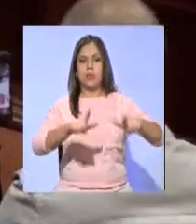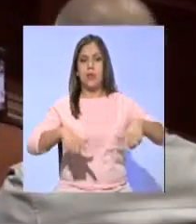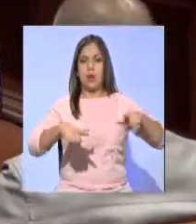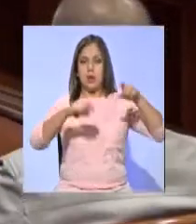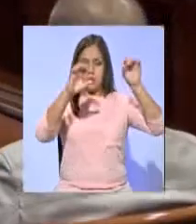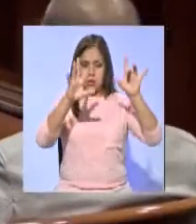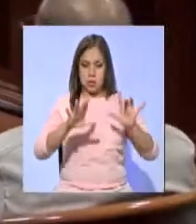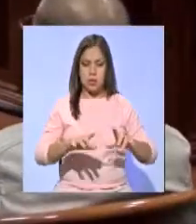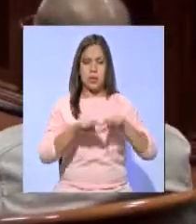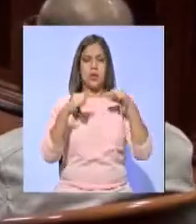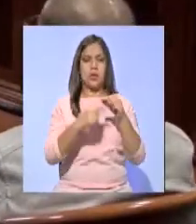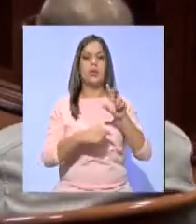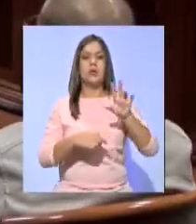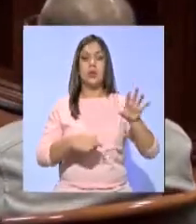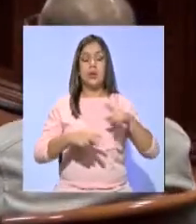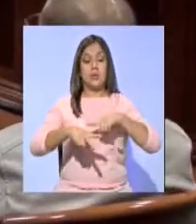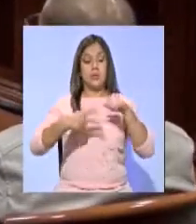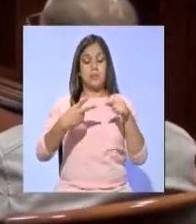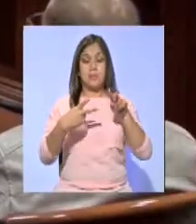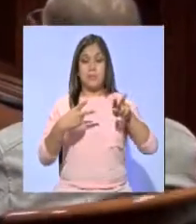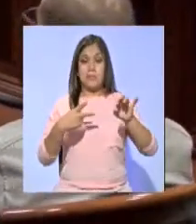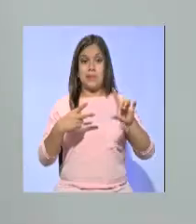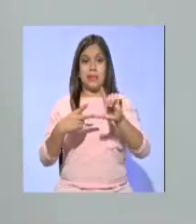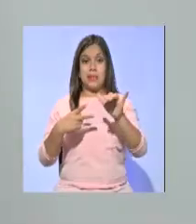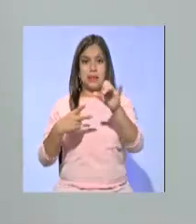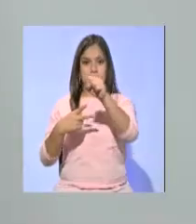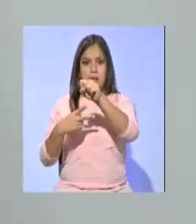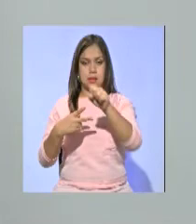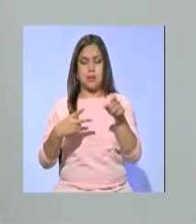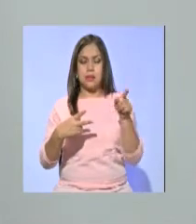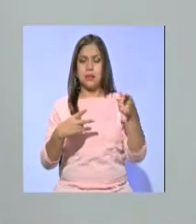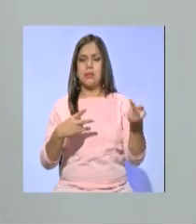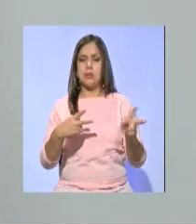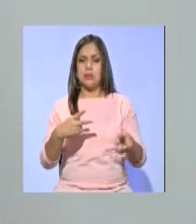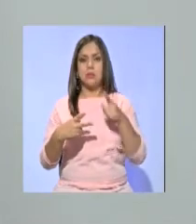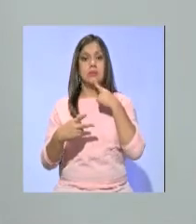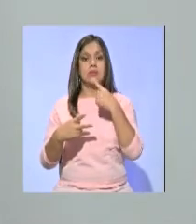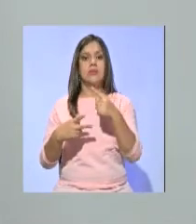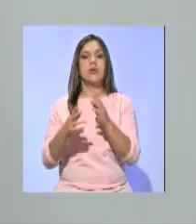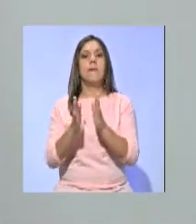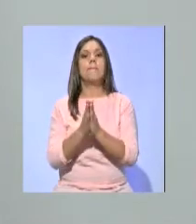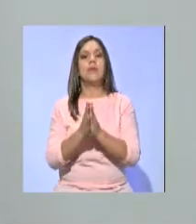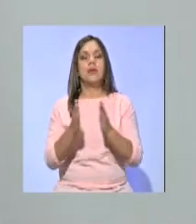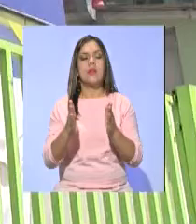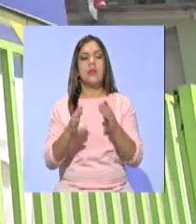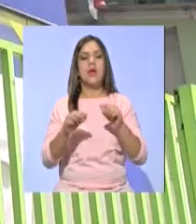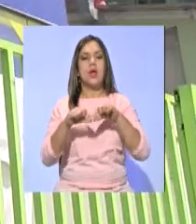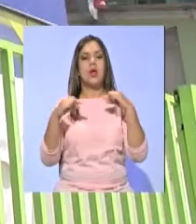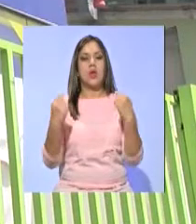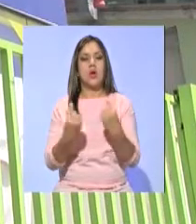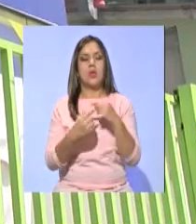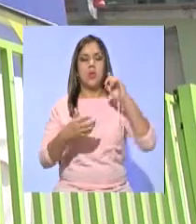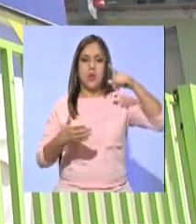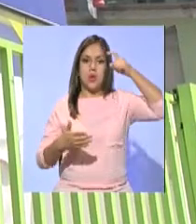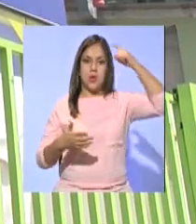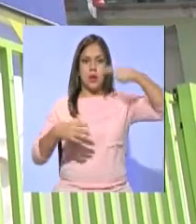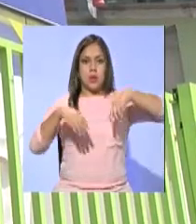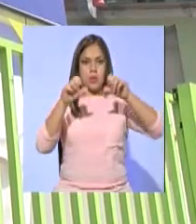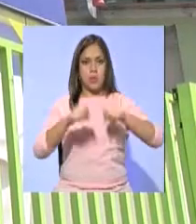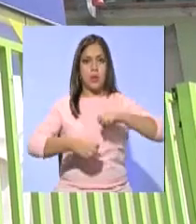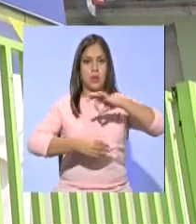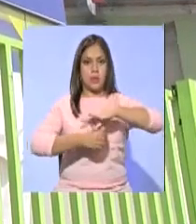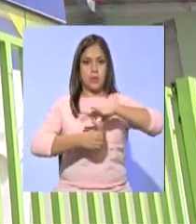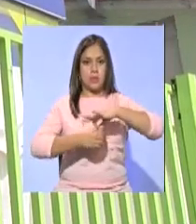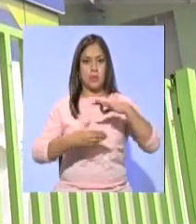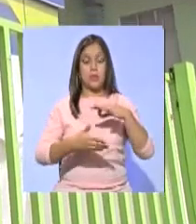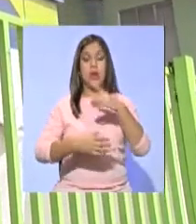País. Nubia Villacís, flamante presidenta del organismo electoral, se refirió al pedido del movimiento de gobierno para que el organismo electoral envíe